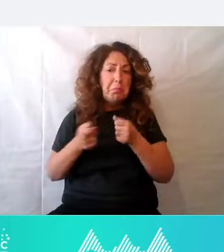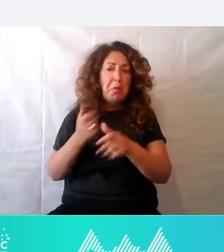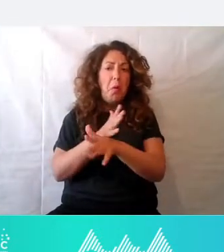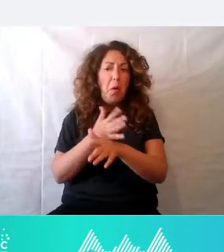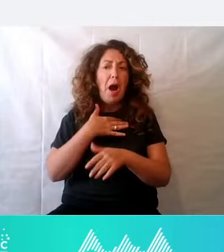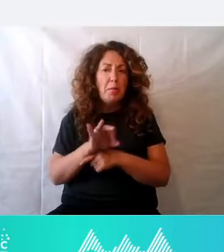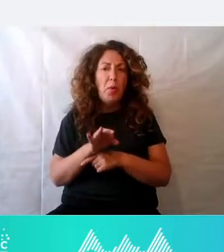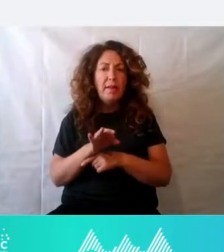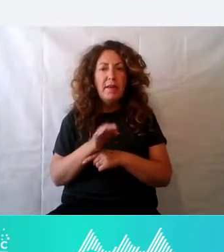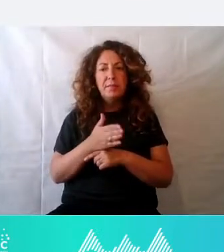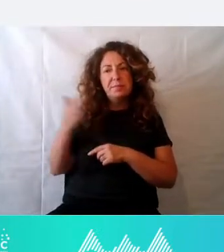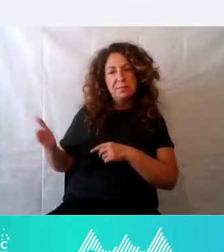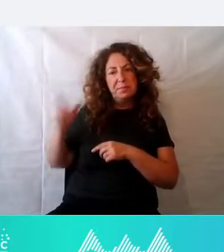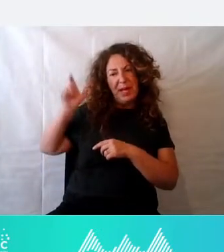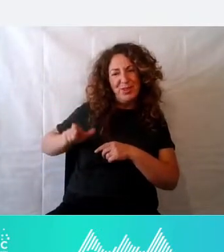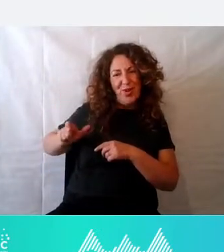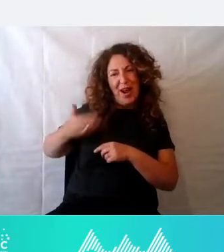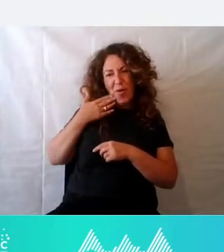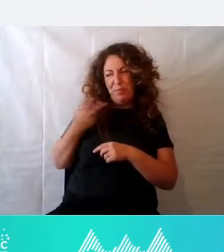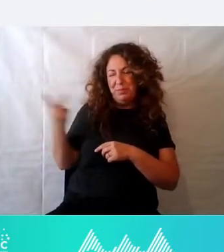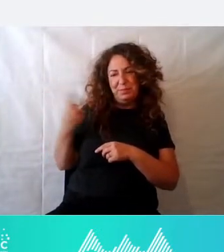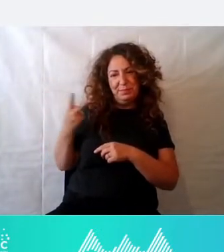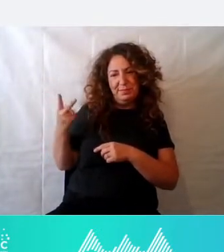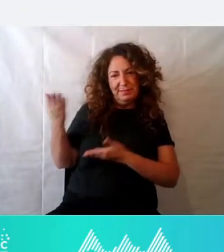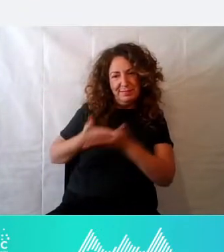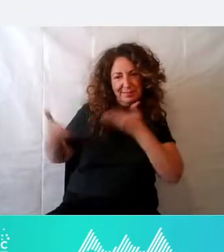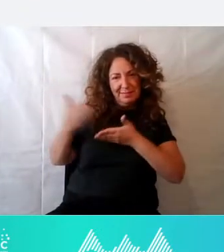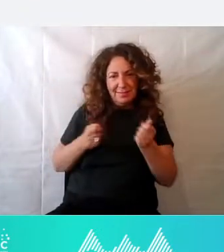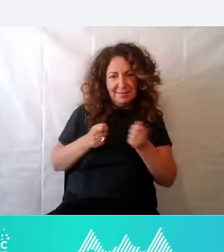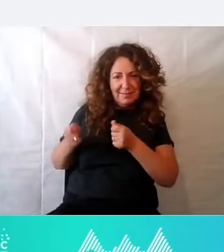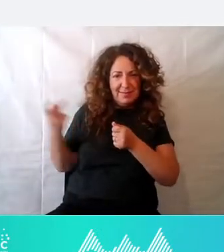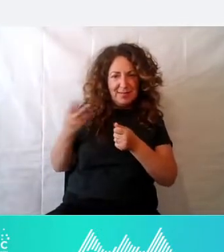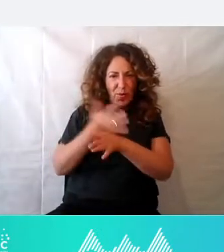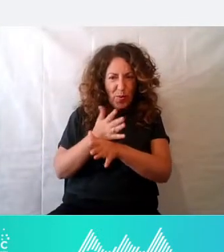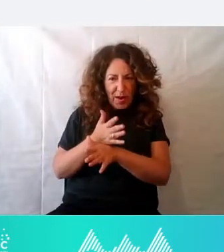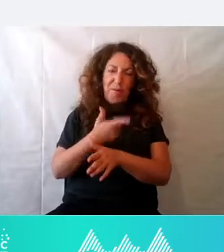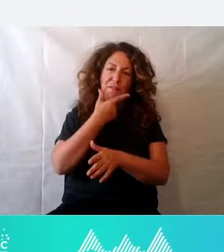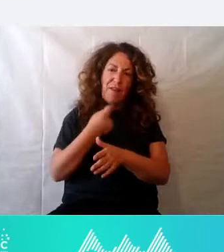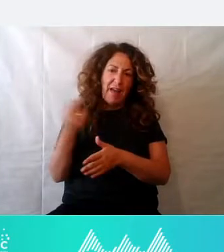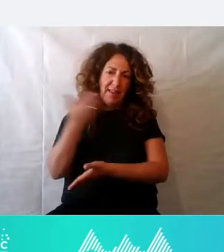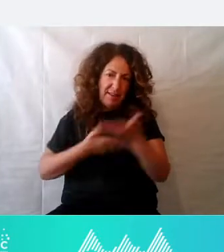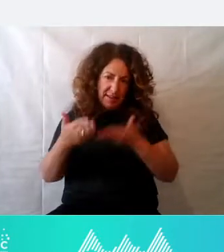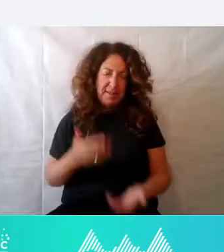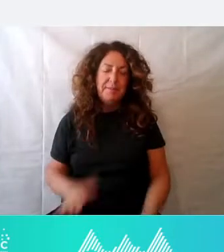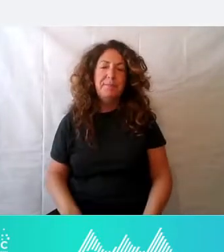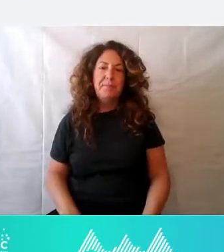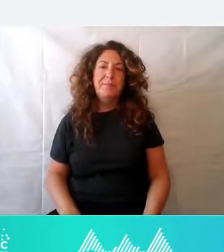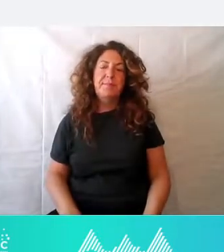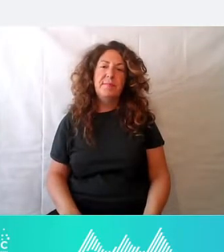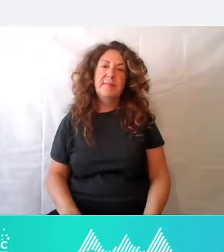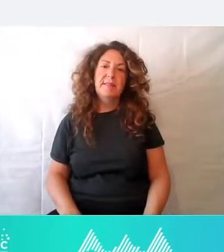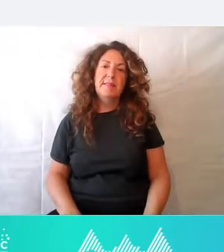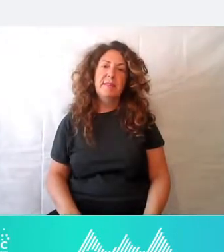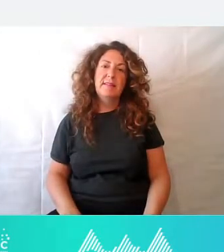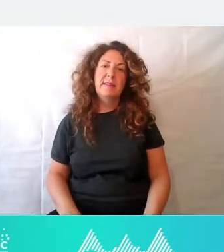copiloto no es decir que alguien a su lado pueda compartir el juego de manera que sea más fácil para personas con discapacidad pues también jugar